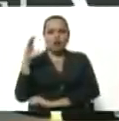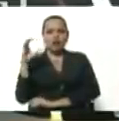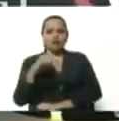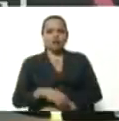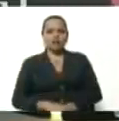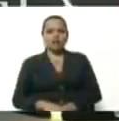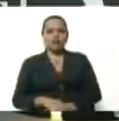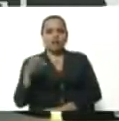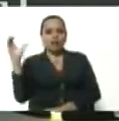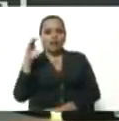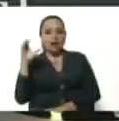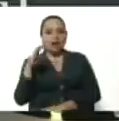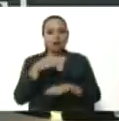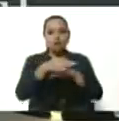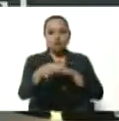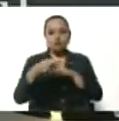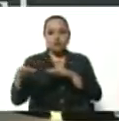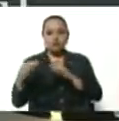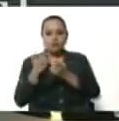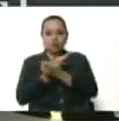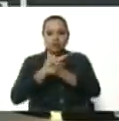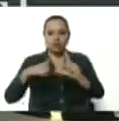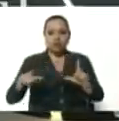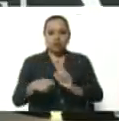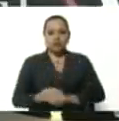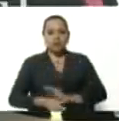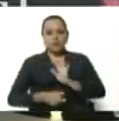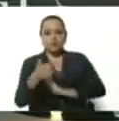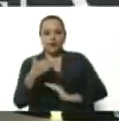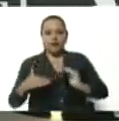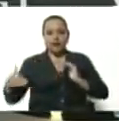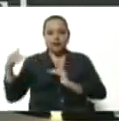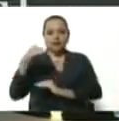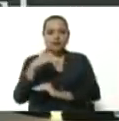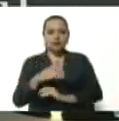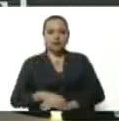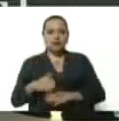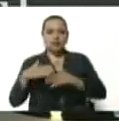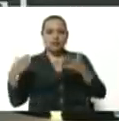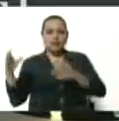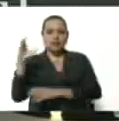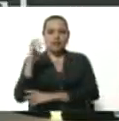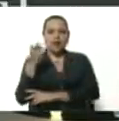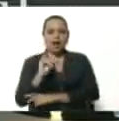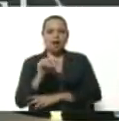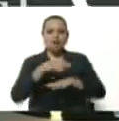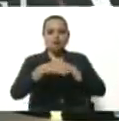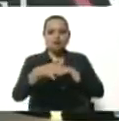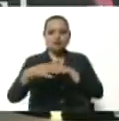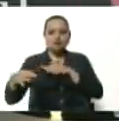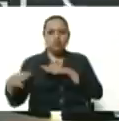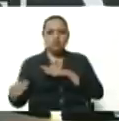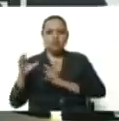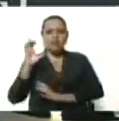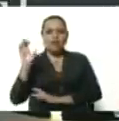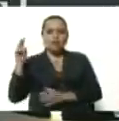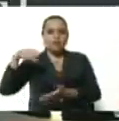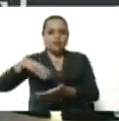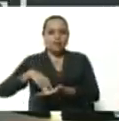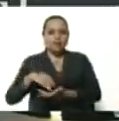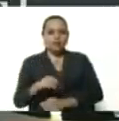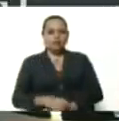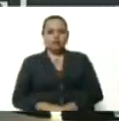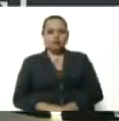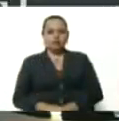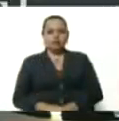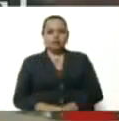la Caracas del municipio Libertador y más allá en la Gran Caracas, que incluye los municipios del estado Miranda.